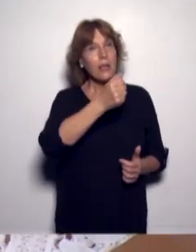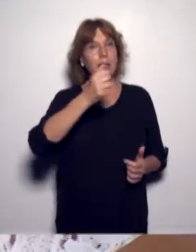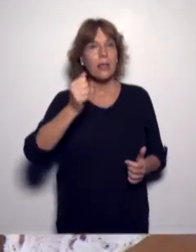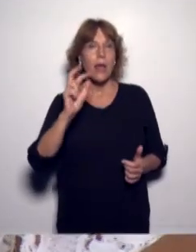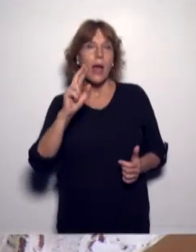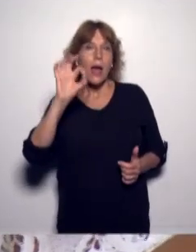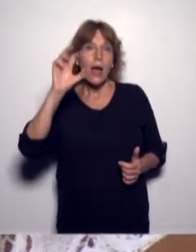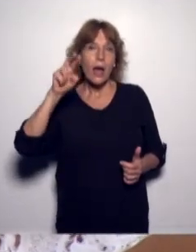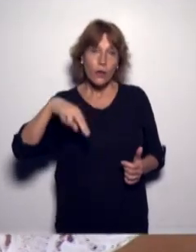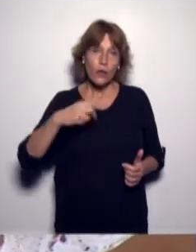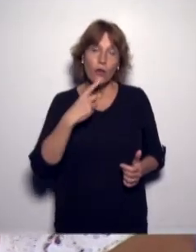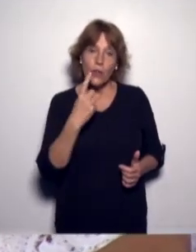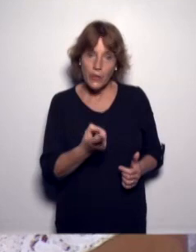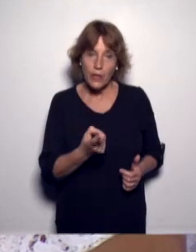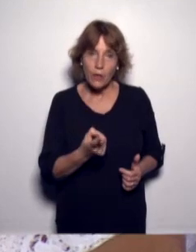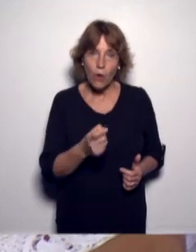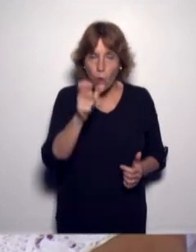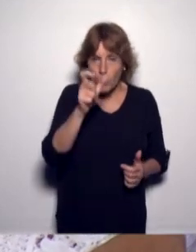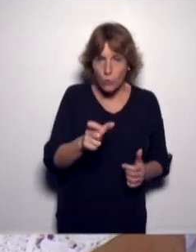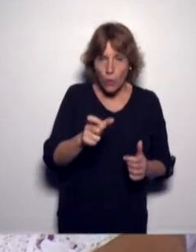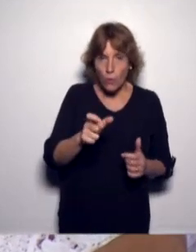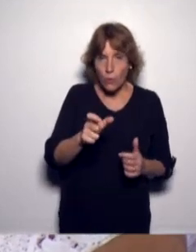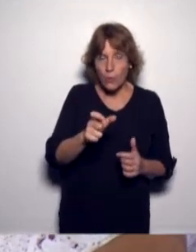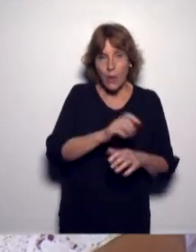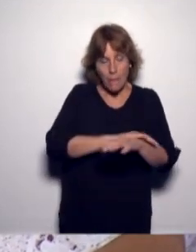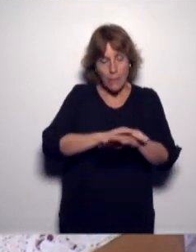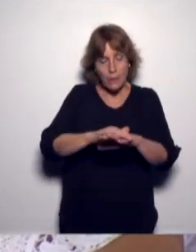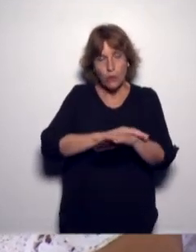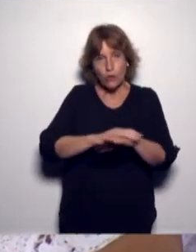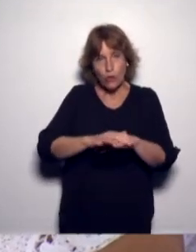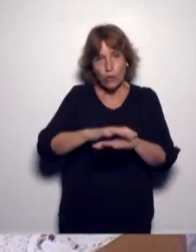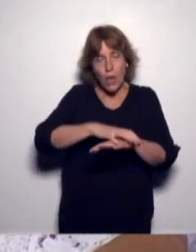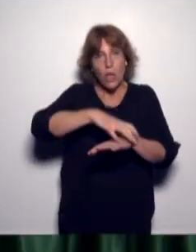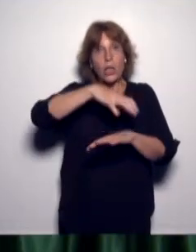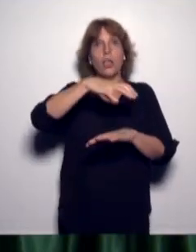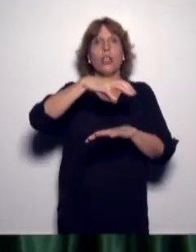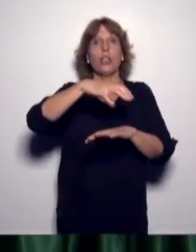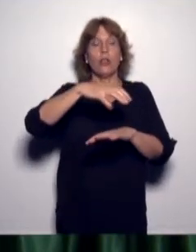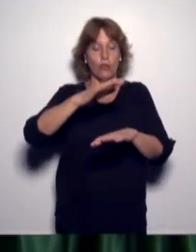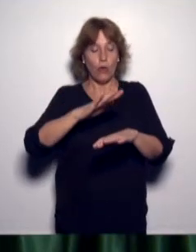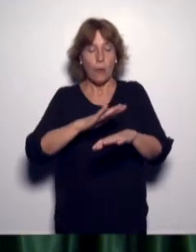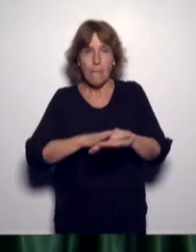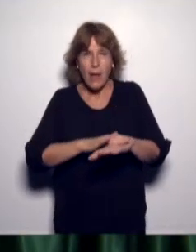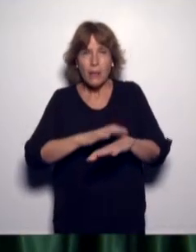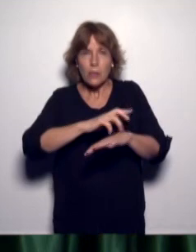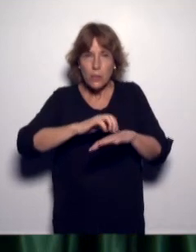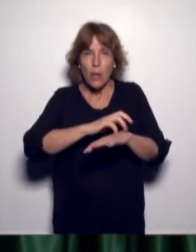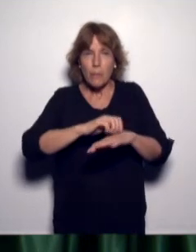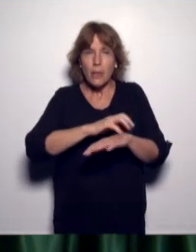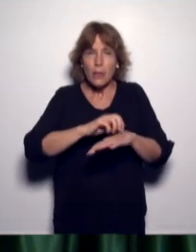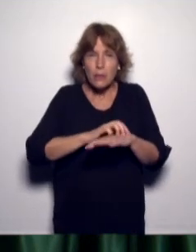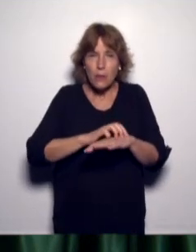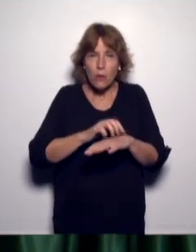de una persona un hinchazón, una erupción o una mancha lustrosa que hacen previsible un caso de